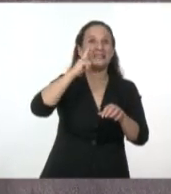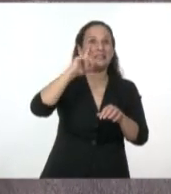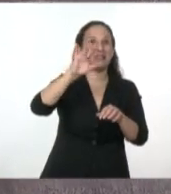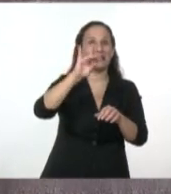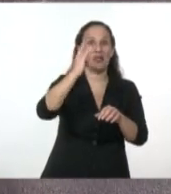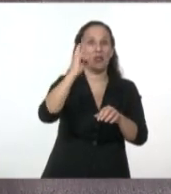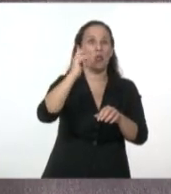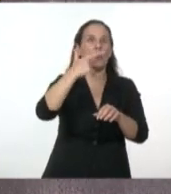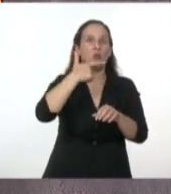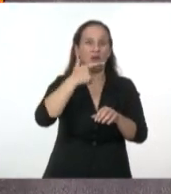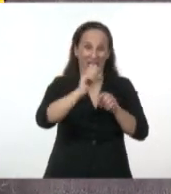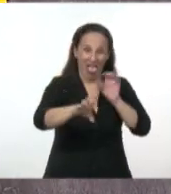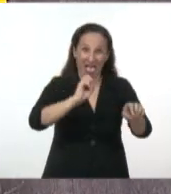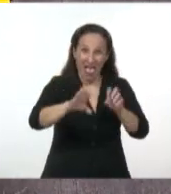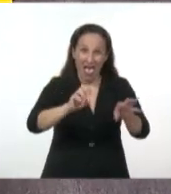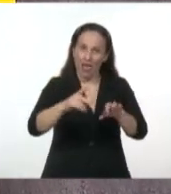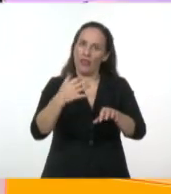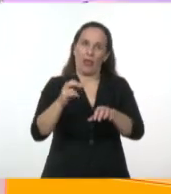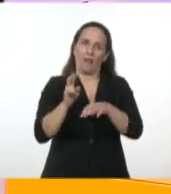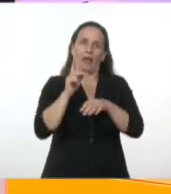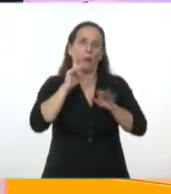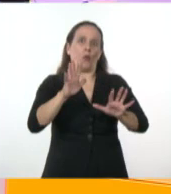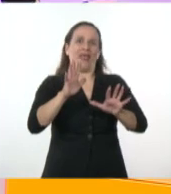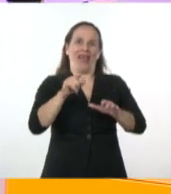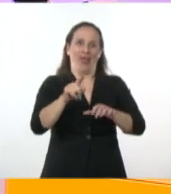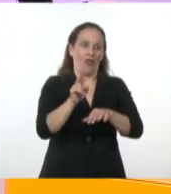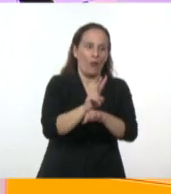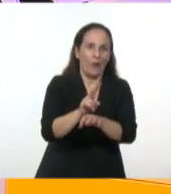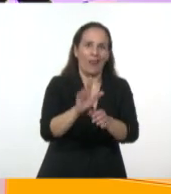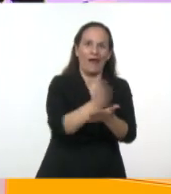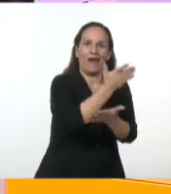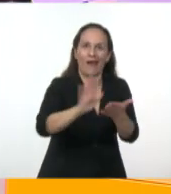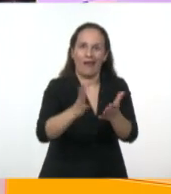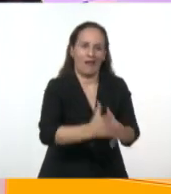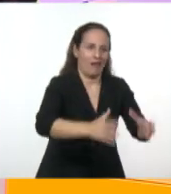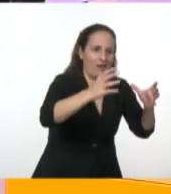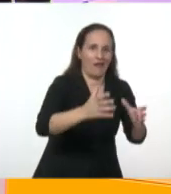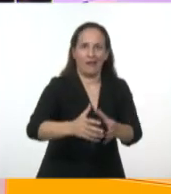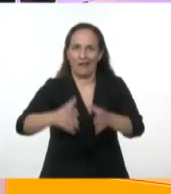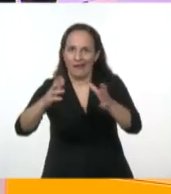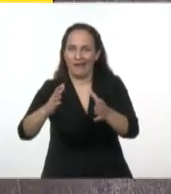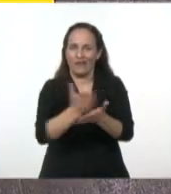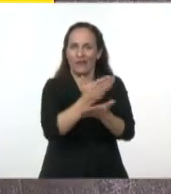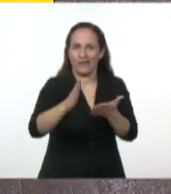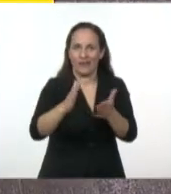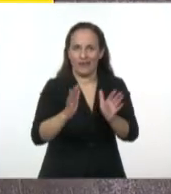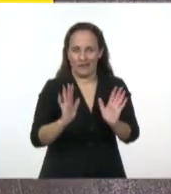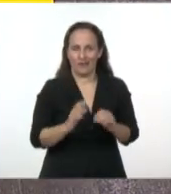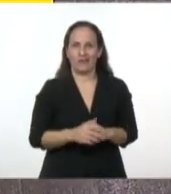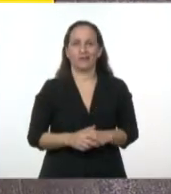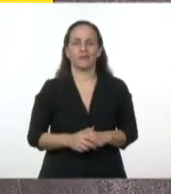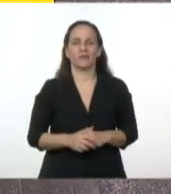que hay que cuidar esos residuos, que los residuos tienen que estar cada uno en su recipiente correspondiente.